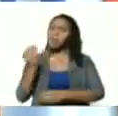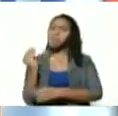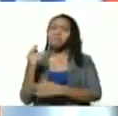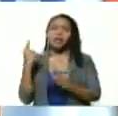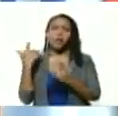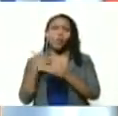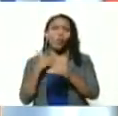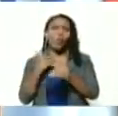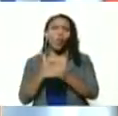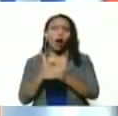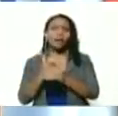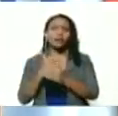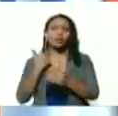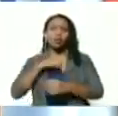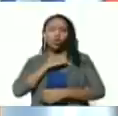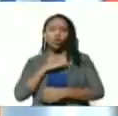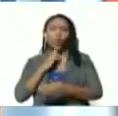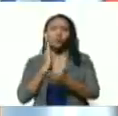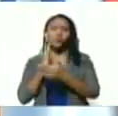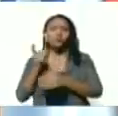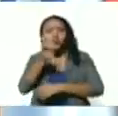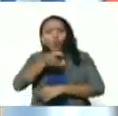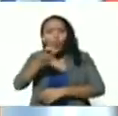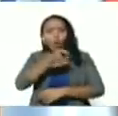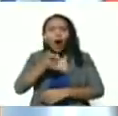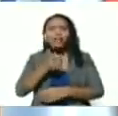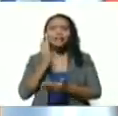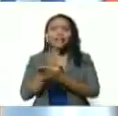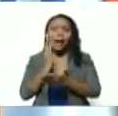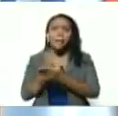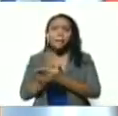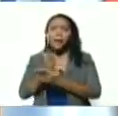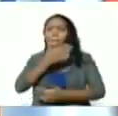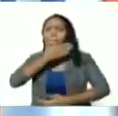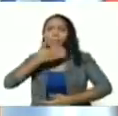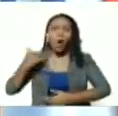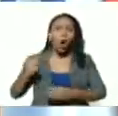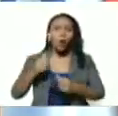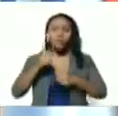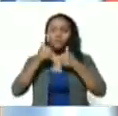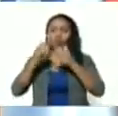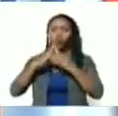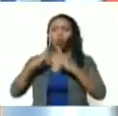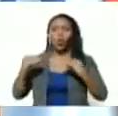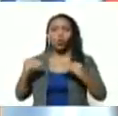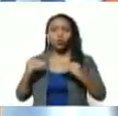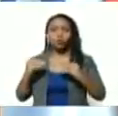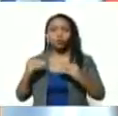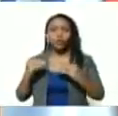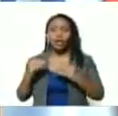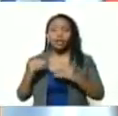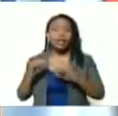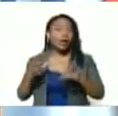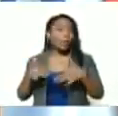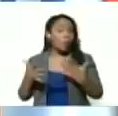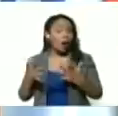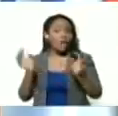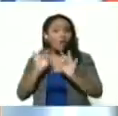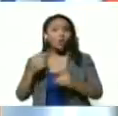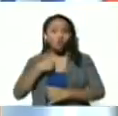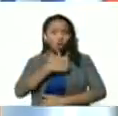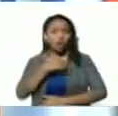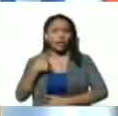siempre buscando mejorar para el bien de todos. En tal sentido, quiero comenzar hablando de